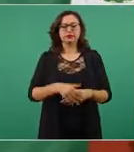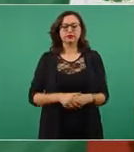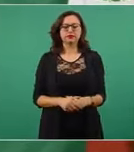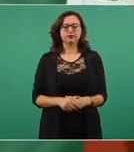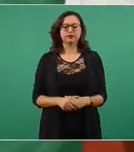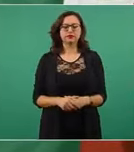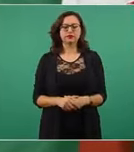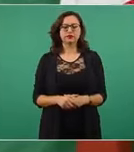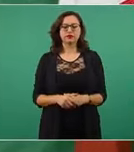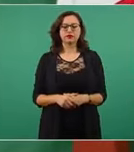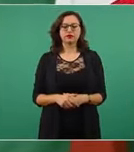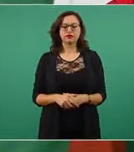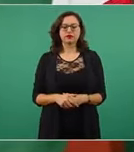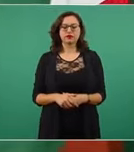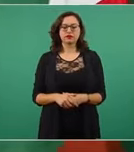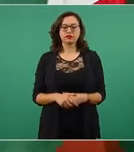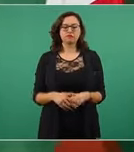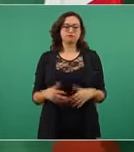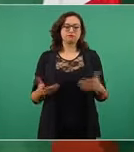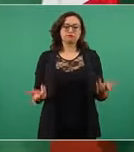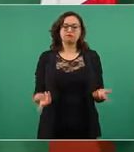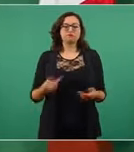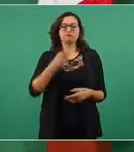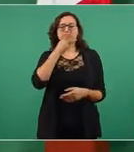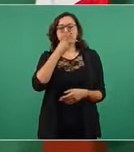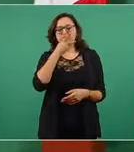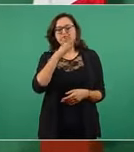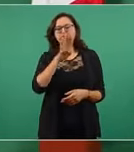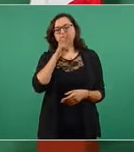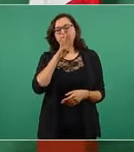y son los padres y